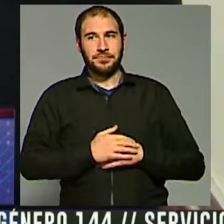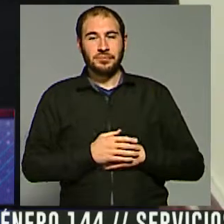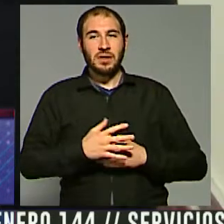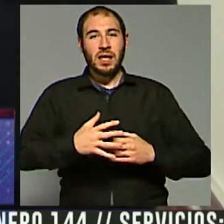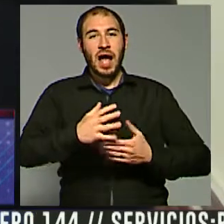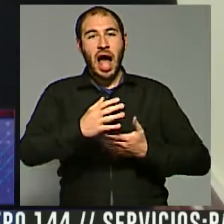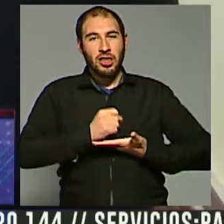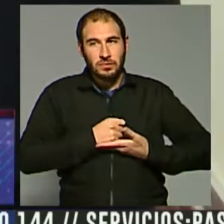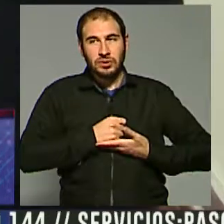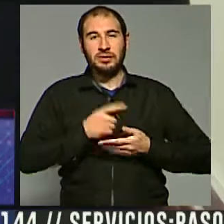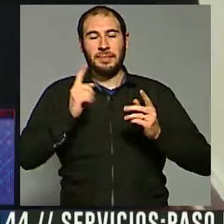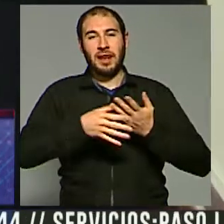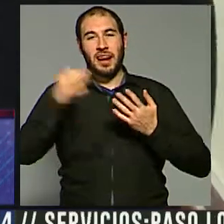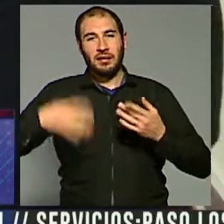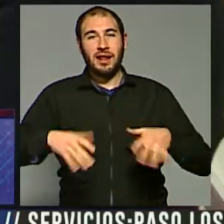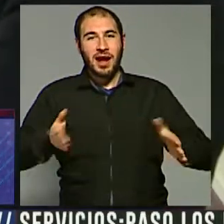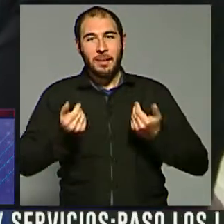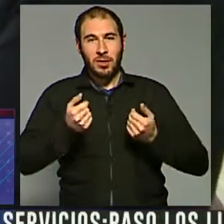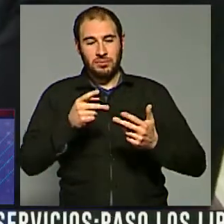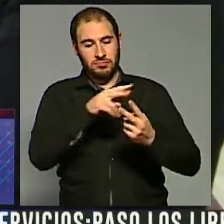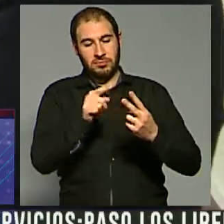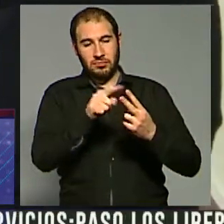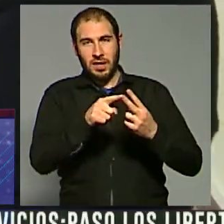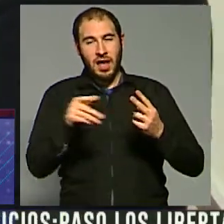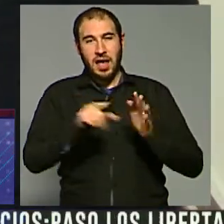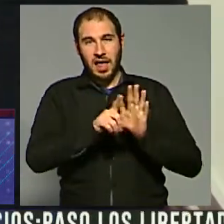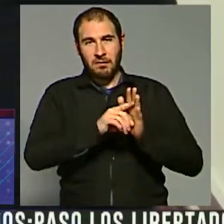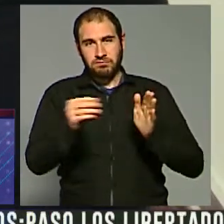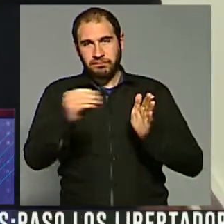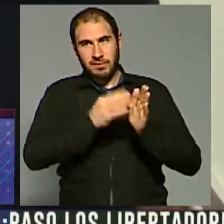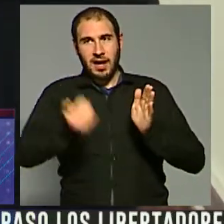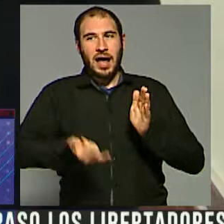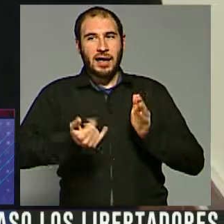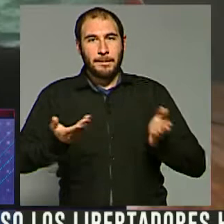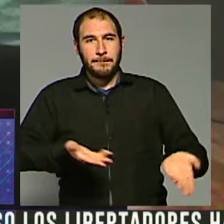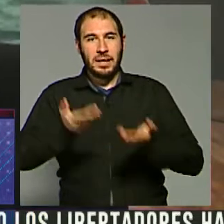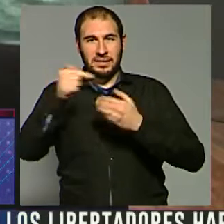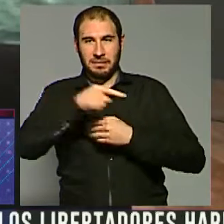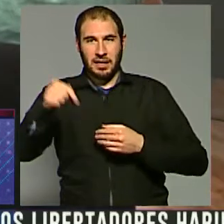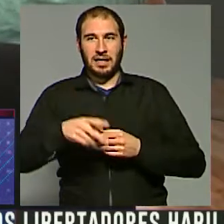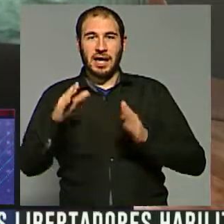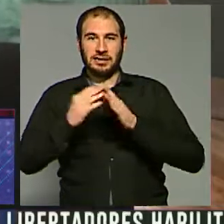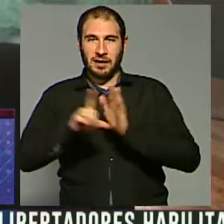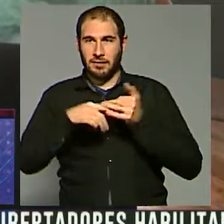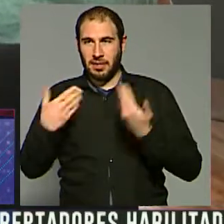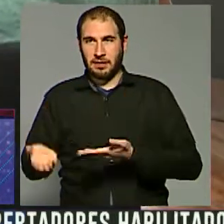Adopción ágil y divorcio exprés son dos de los temas que abarca la iniciativa que se envió esta semana a la